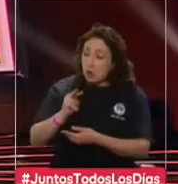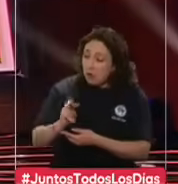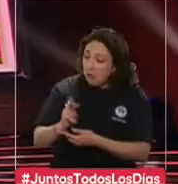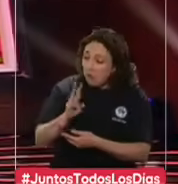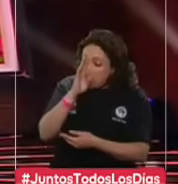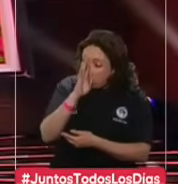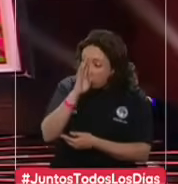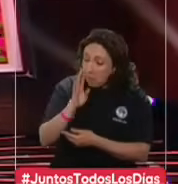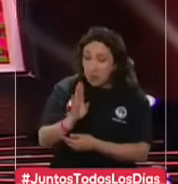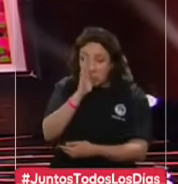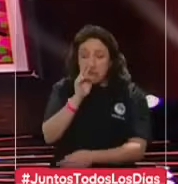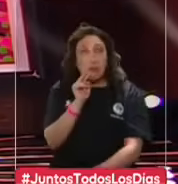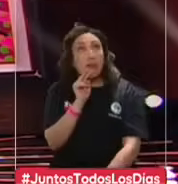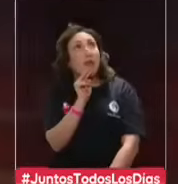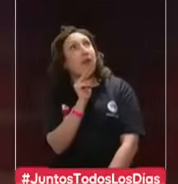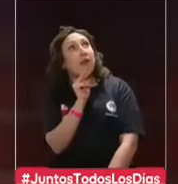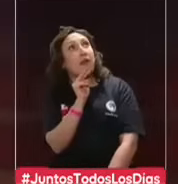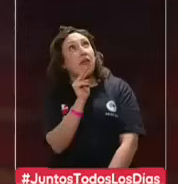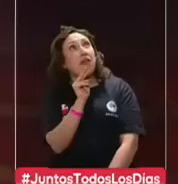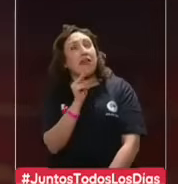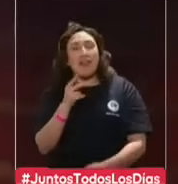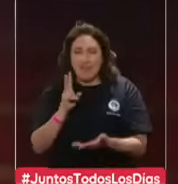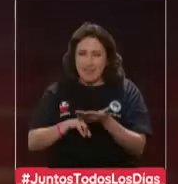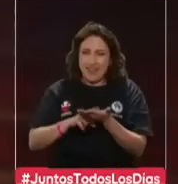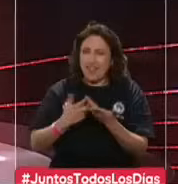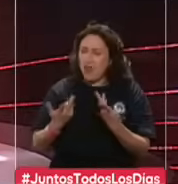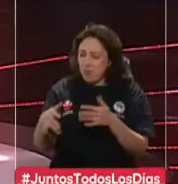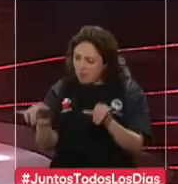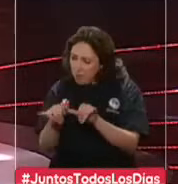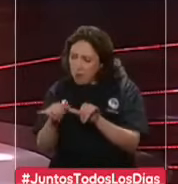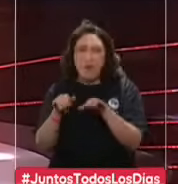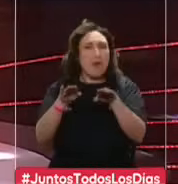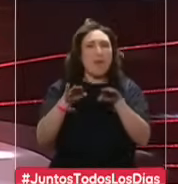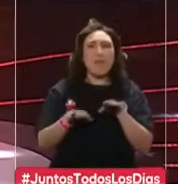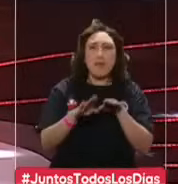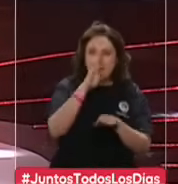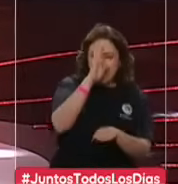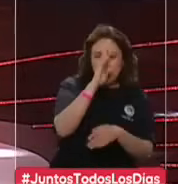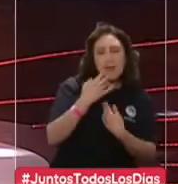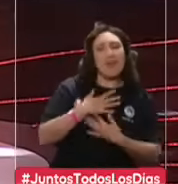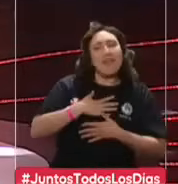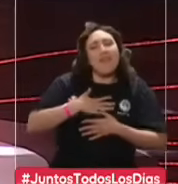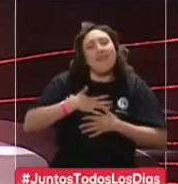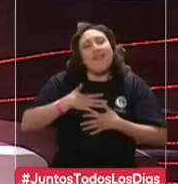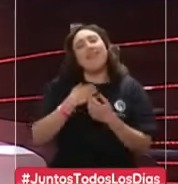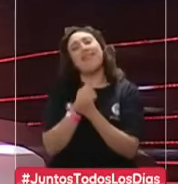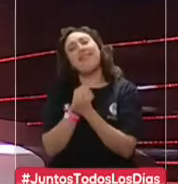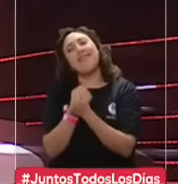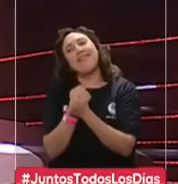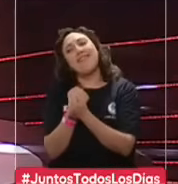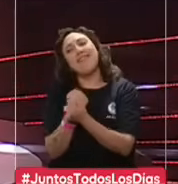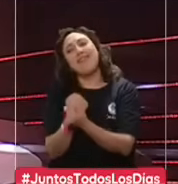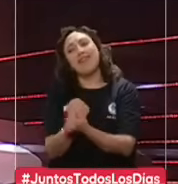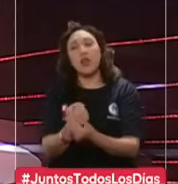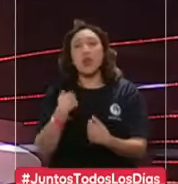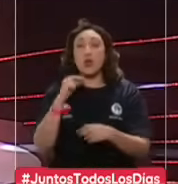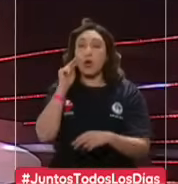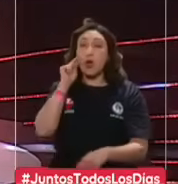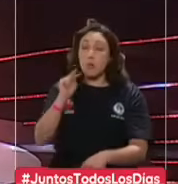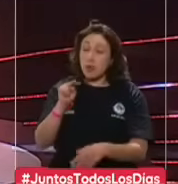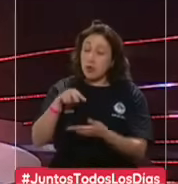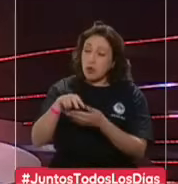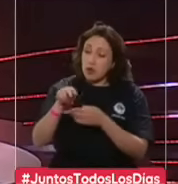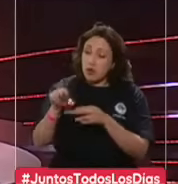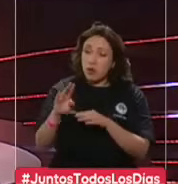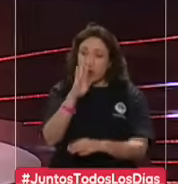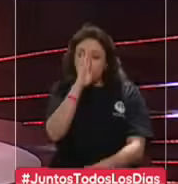pasa eso, los perritos, los bebés pasa eso, que uno como que se encariña con ellos, sobre todo si no son de uno, weón, una puta que le da carra cariño. Y yo me agacho y miro hacia el perrito